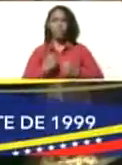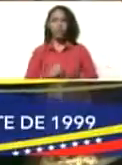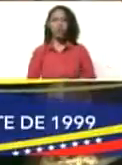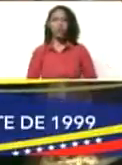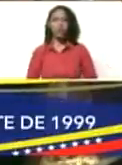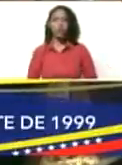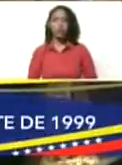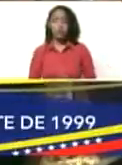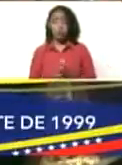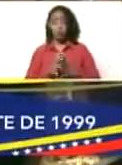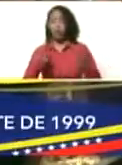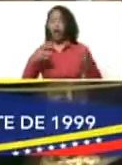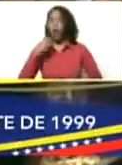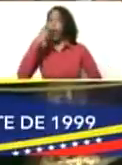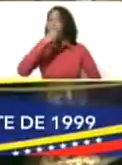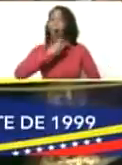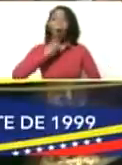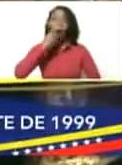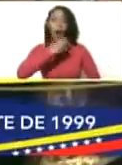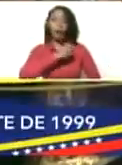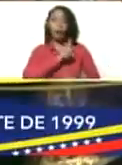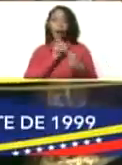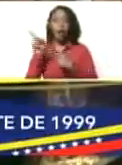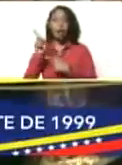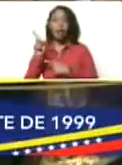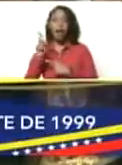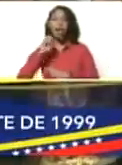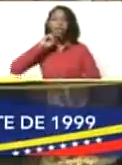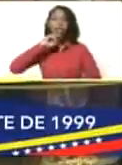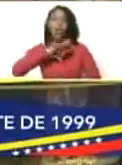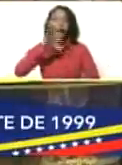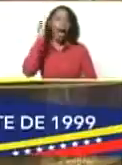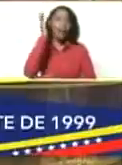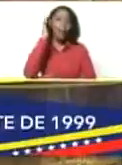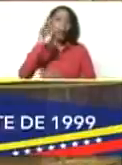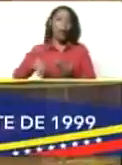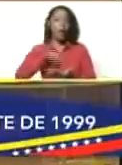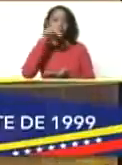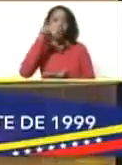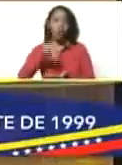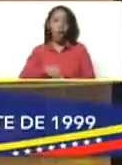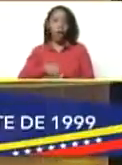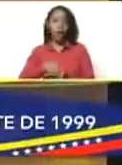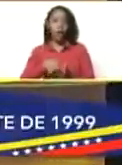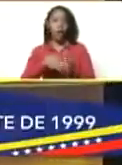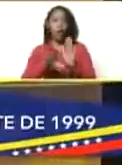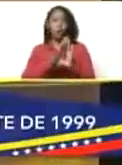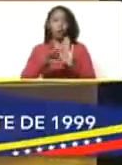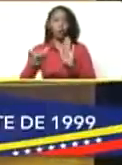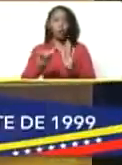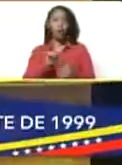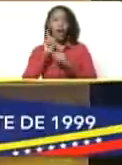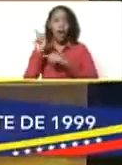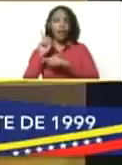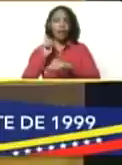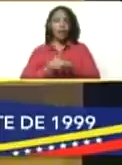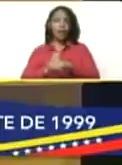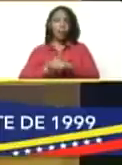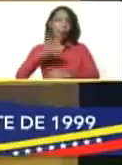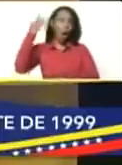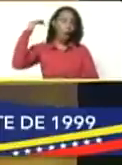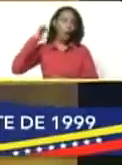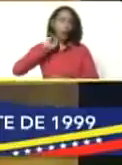gran orador de esa histórica Asamblea Nacional Constituyente. Desde esa época,